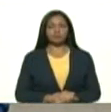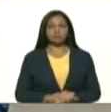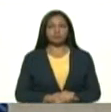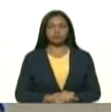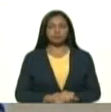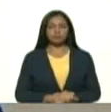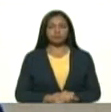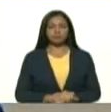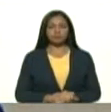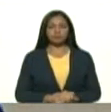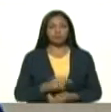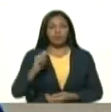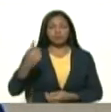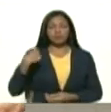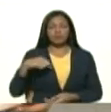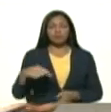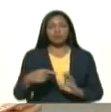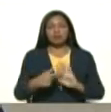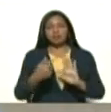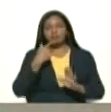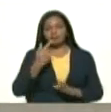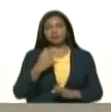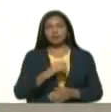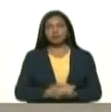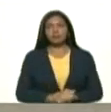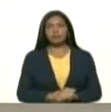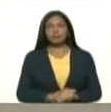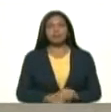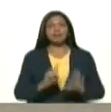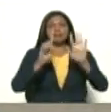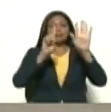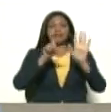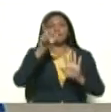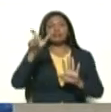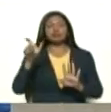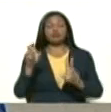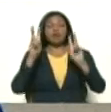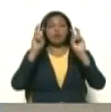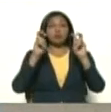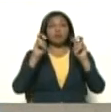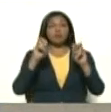Hoy tenemos que declarar 6 casos nuevos.